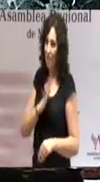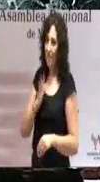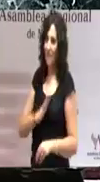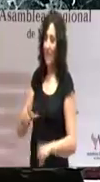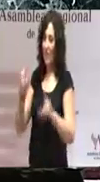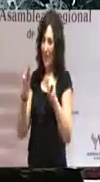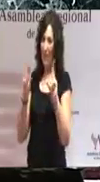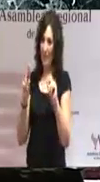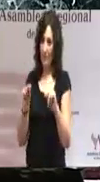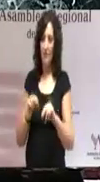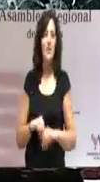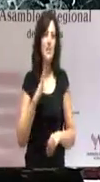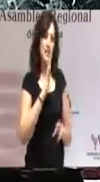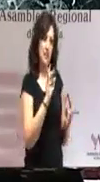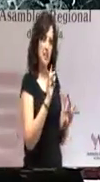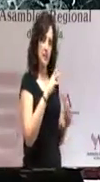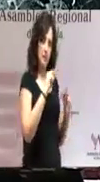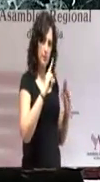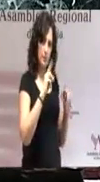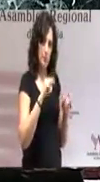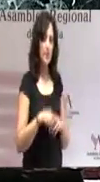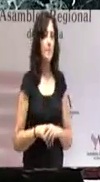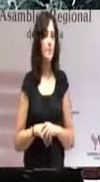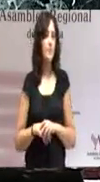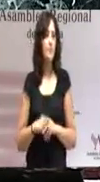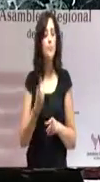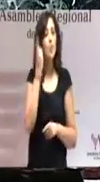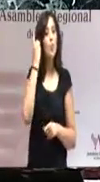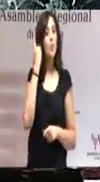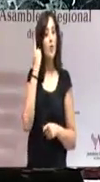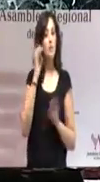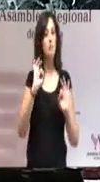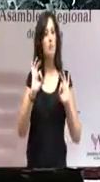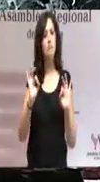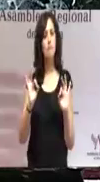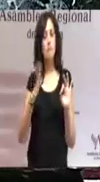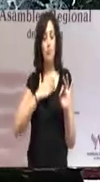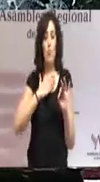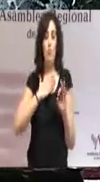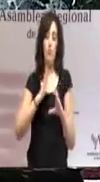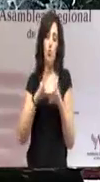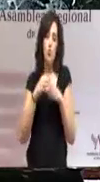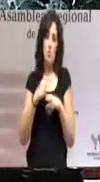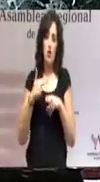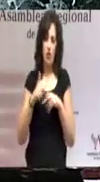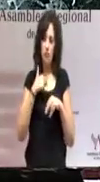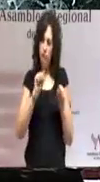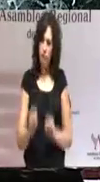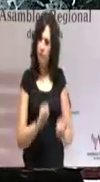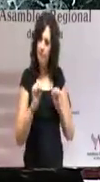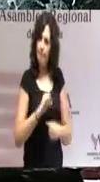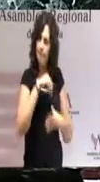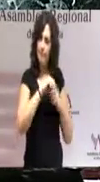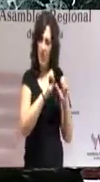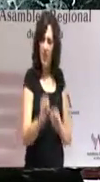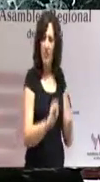vaya terminando. Termino ya, señora presidenta. Hay una que a mí especialmente, porque pertenezco a un partido que así lo defiende, creemos